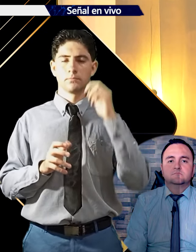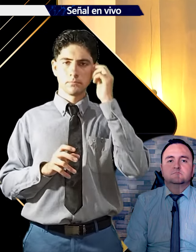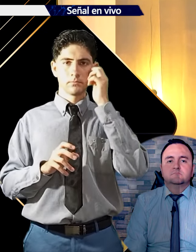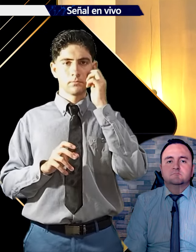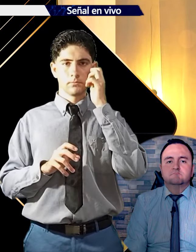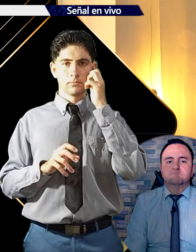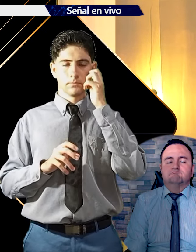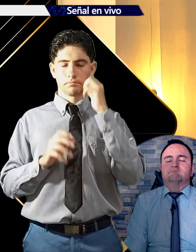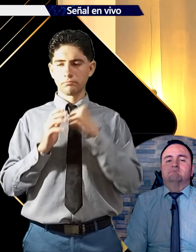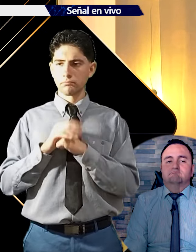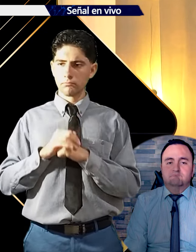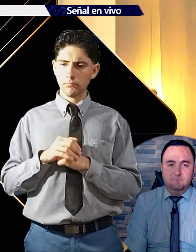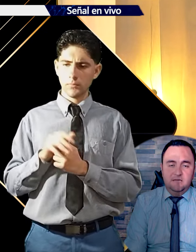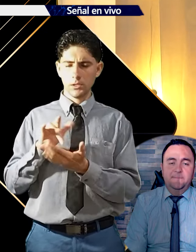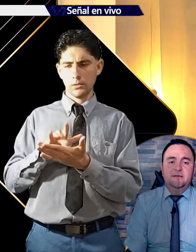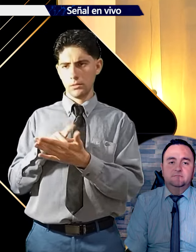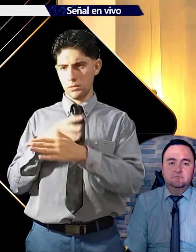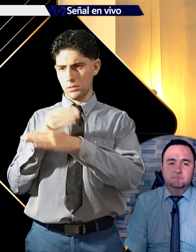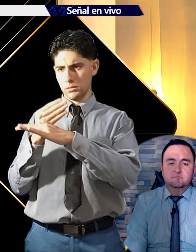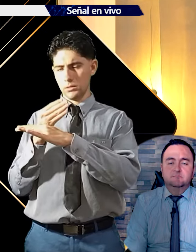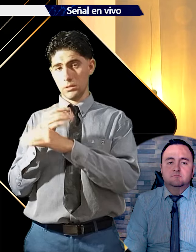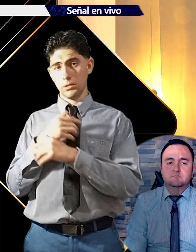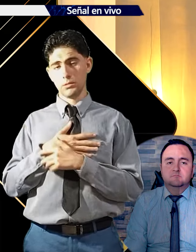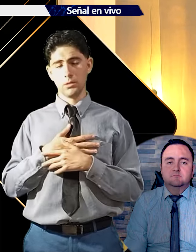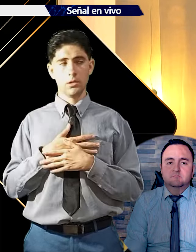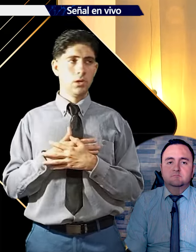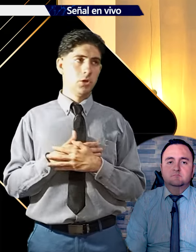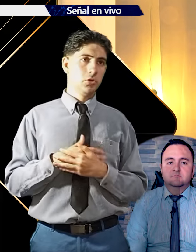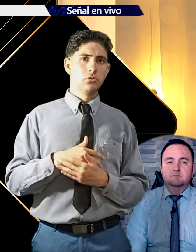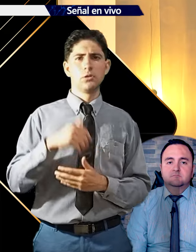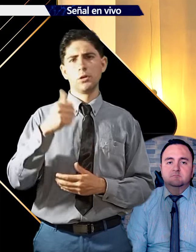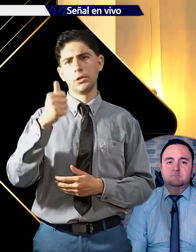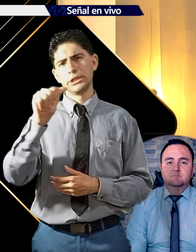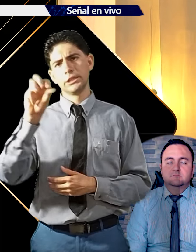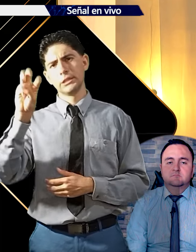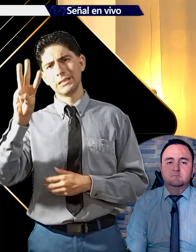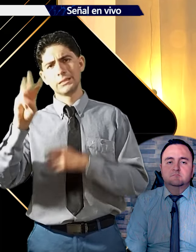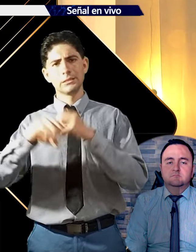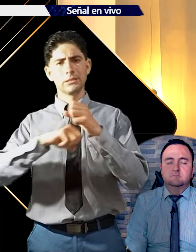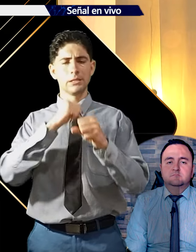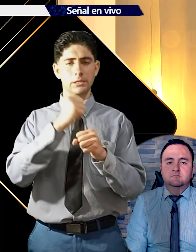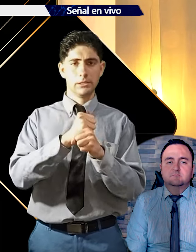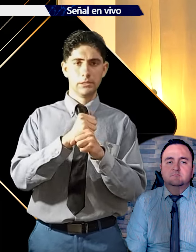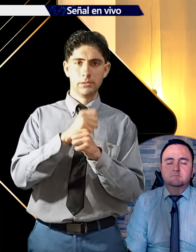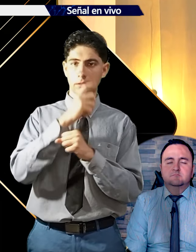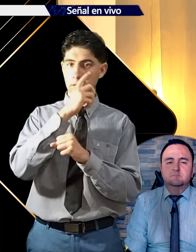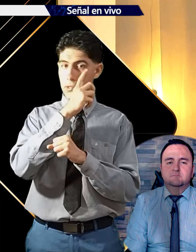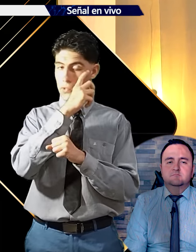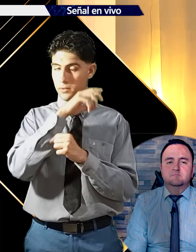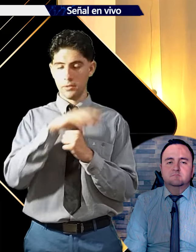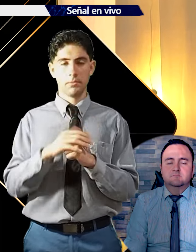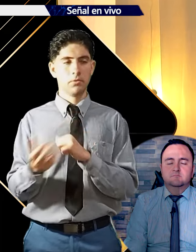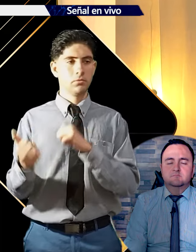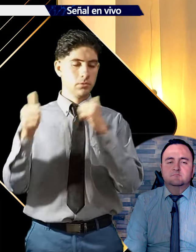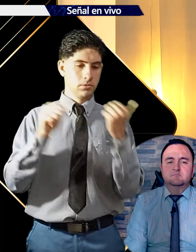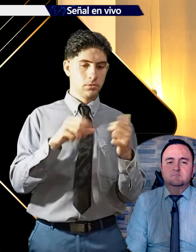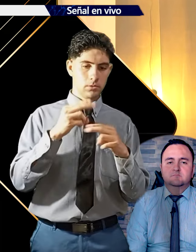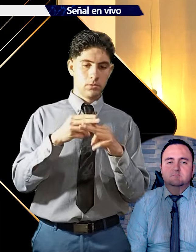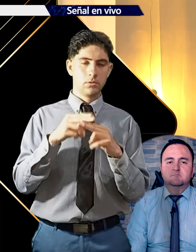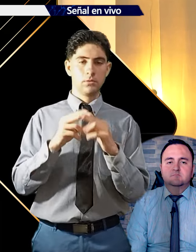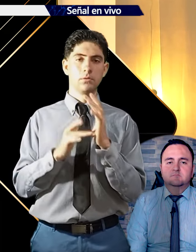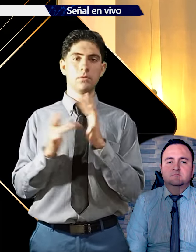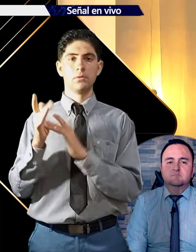Zúñiga. Y quizás en el poquito tiempo, porque yo me bautizo a los 13 años y a los 17 años